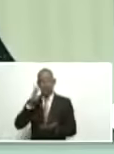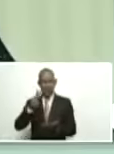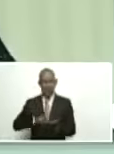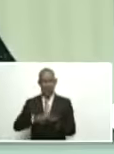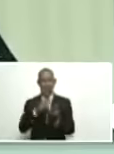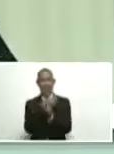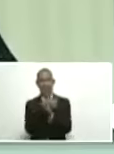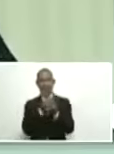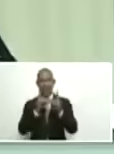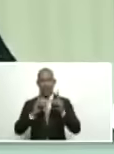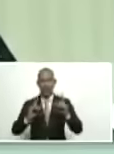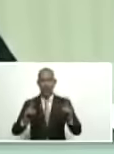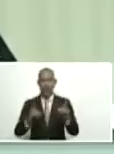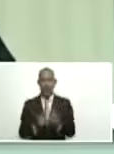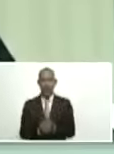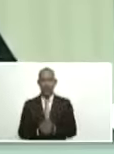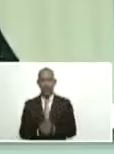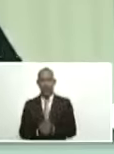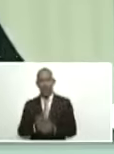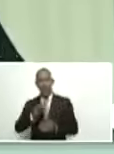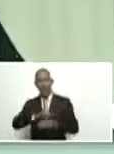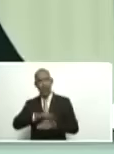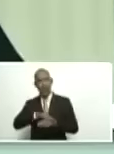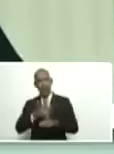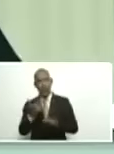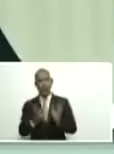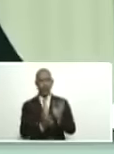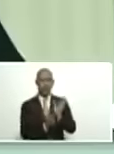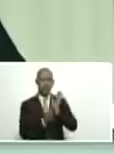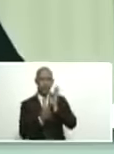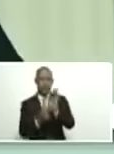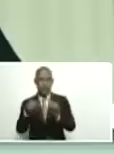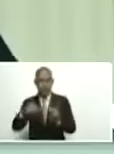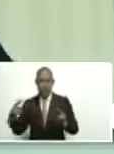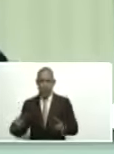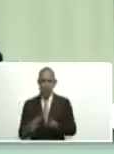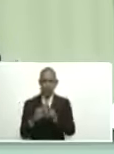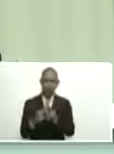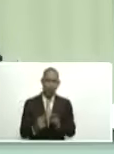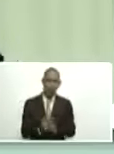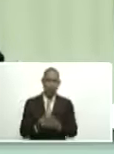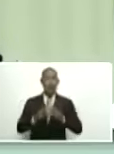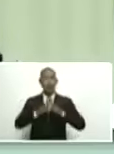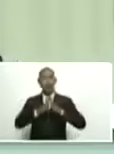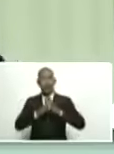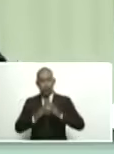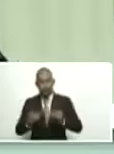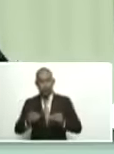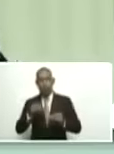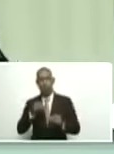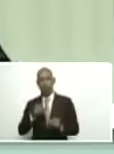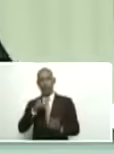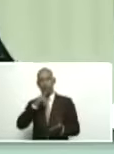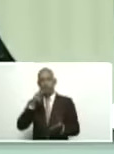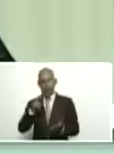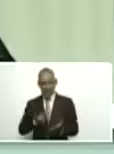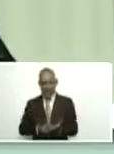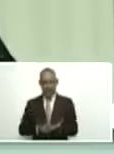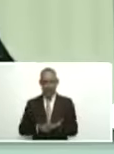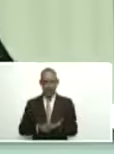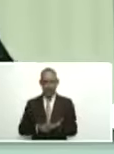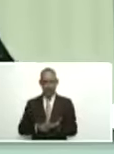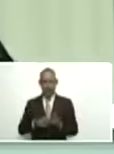democracia, porque si algo hay que destacar en este encuentro, presidente, es que todo esto es de verdad. Aquí